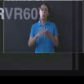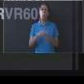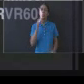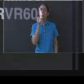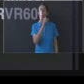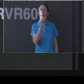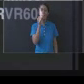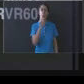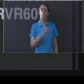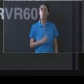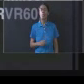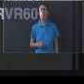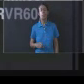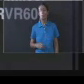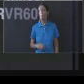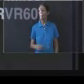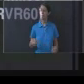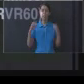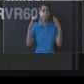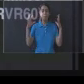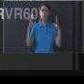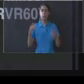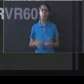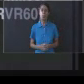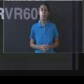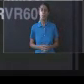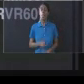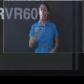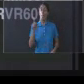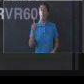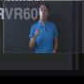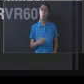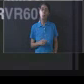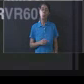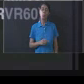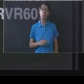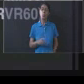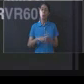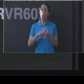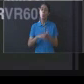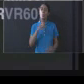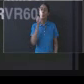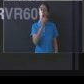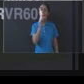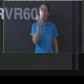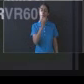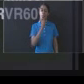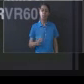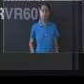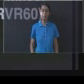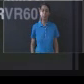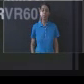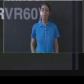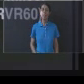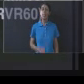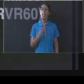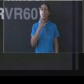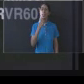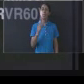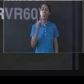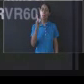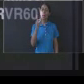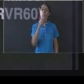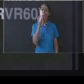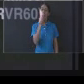hermanos de alabanza, ¿verdad? ¿Cómo, fulanito, cómo es cuando canta? O como le dijeron a una hermana. Hermana, mire, cuando usted canta yo lloro